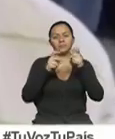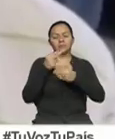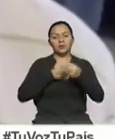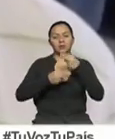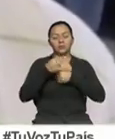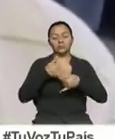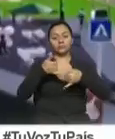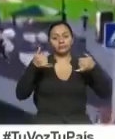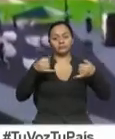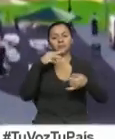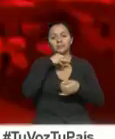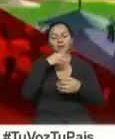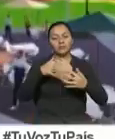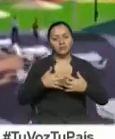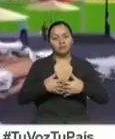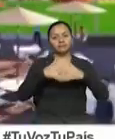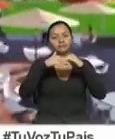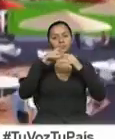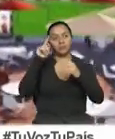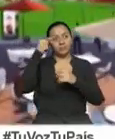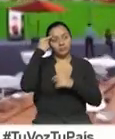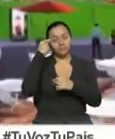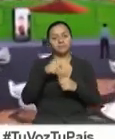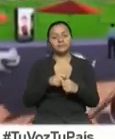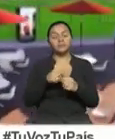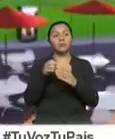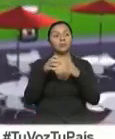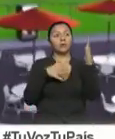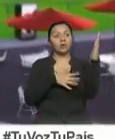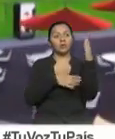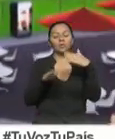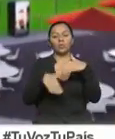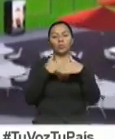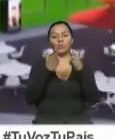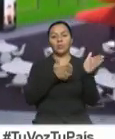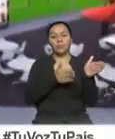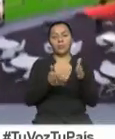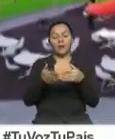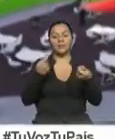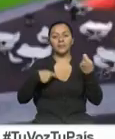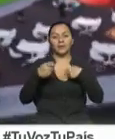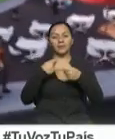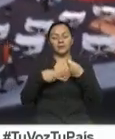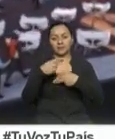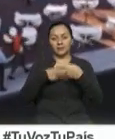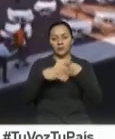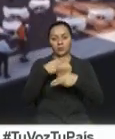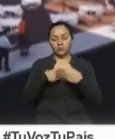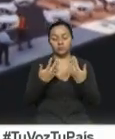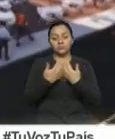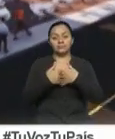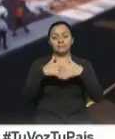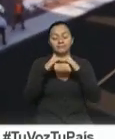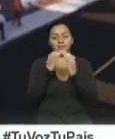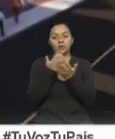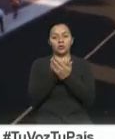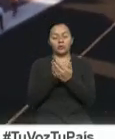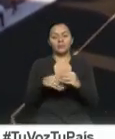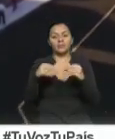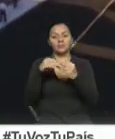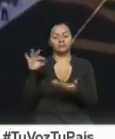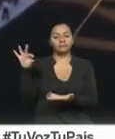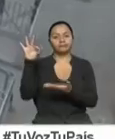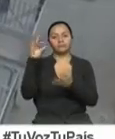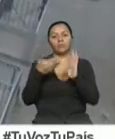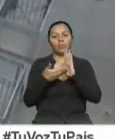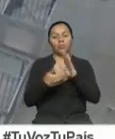para que Manta se levante. Este proyecto permite un nuevo modelo de comercialización que generará reactivación económica y representará un modelo de